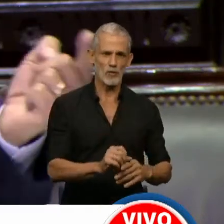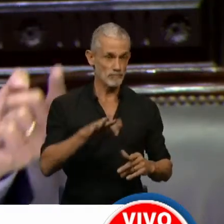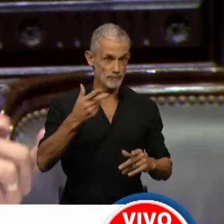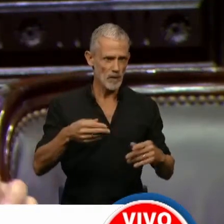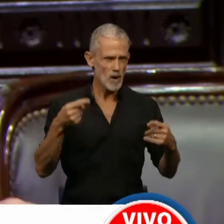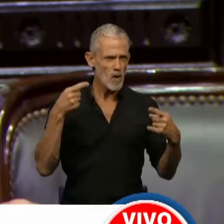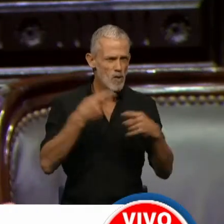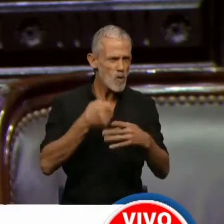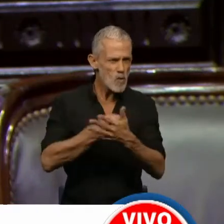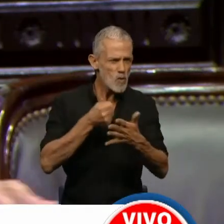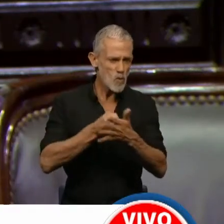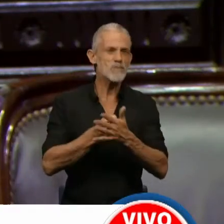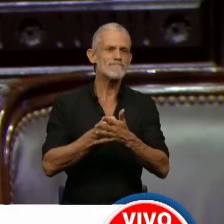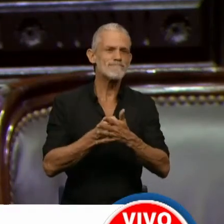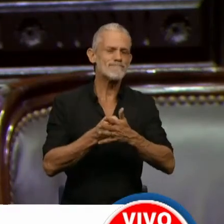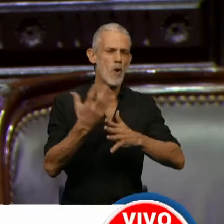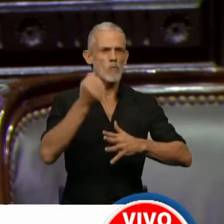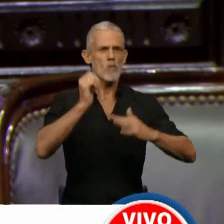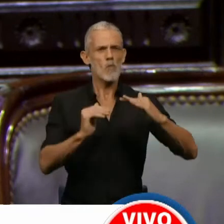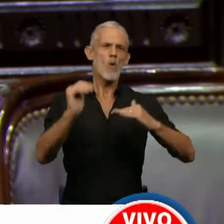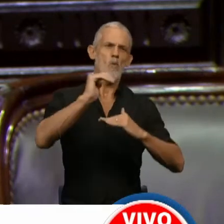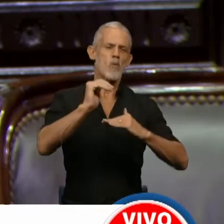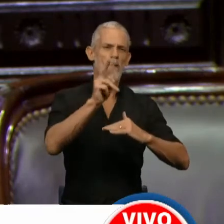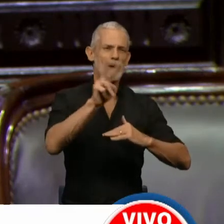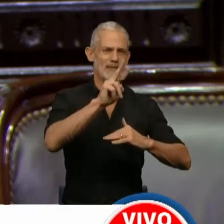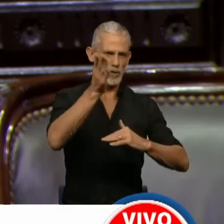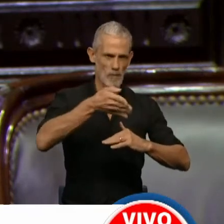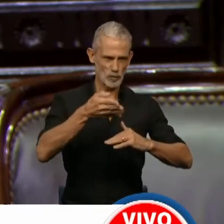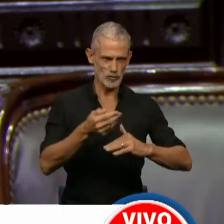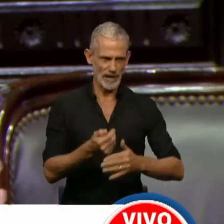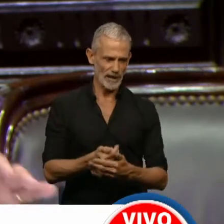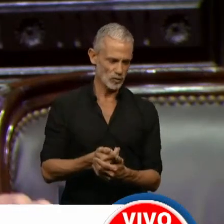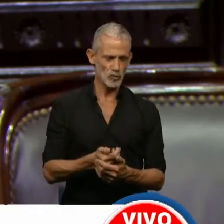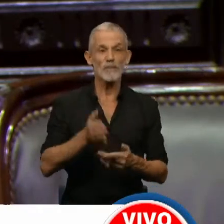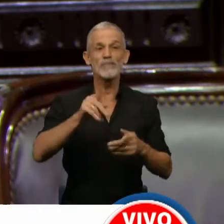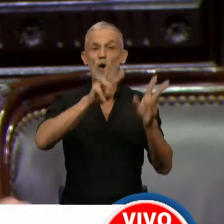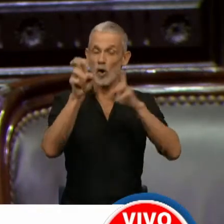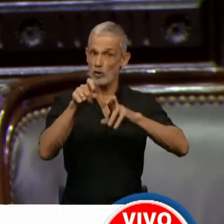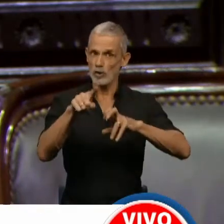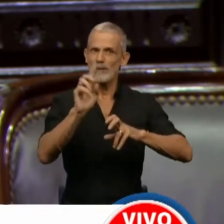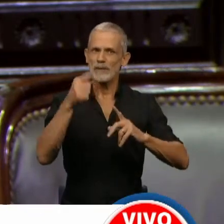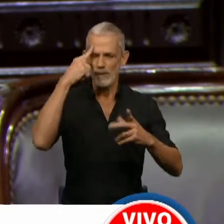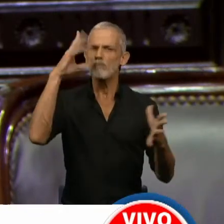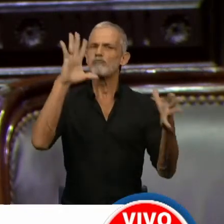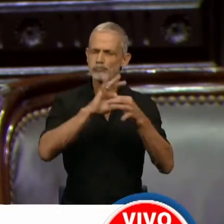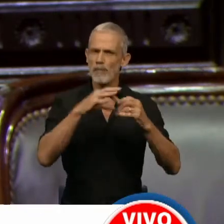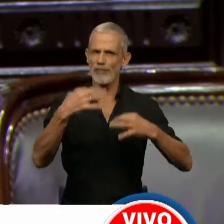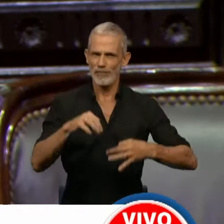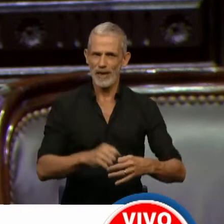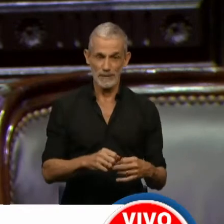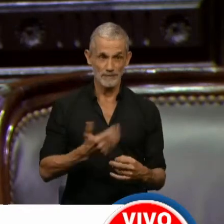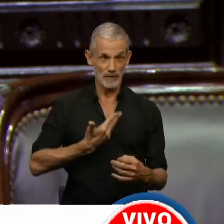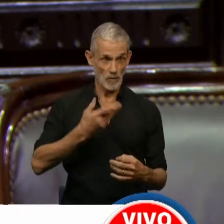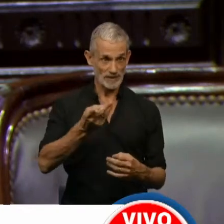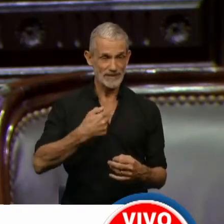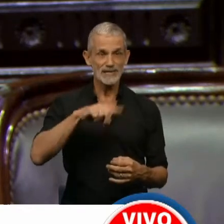la oposición que pelearon el tema, logramos restablecerlo parcialmente al 22%. Otro tema también de coherencia. Señor